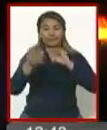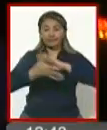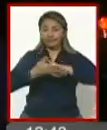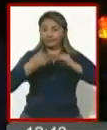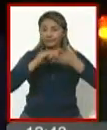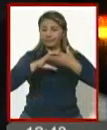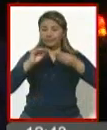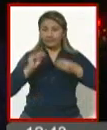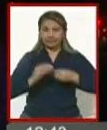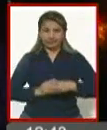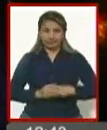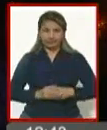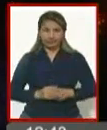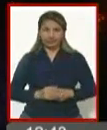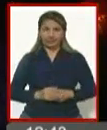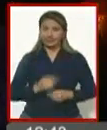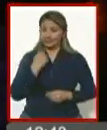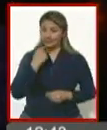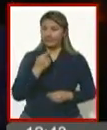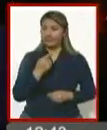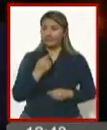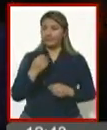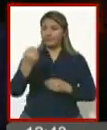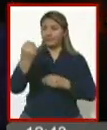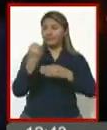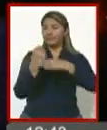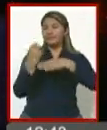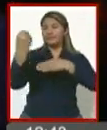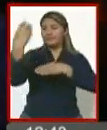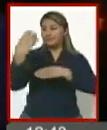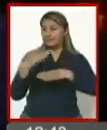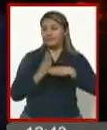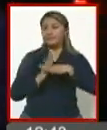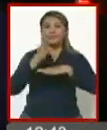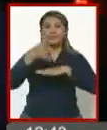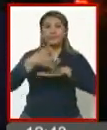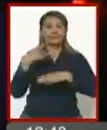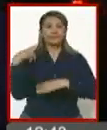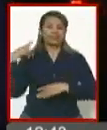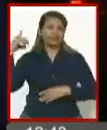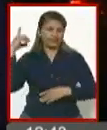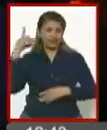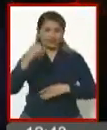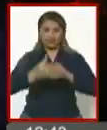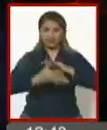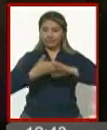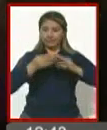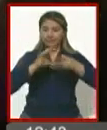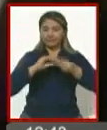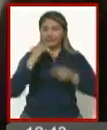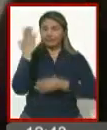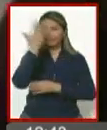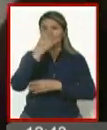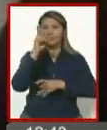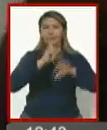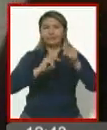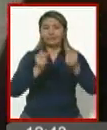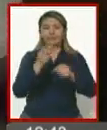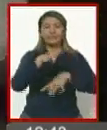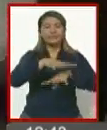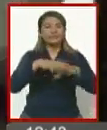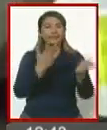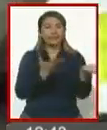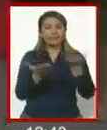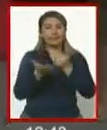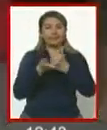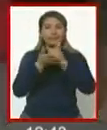contó. Eso es lo que dice, que se pasó en rojo y iba con bastante velocidad, lo que me contaron, no sé, nada más. La persona herida fue auxiliada